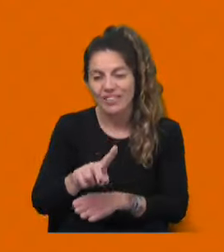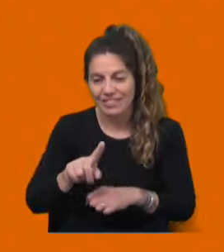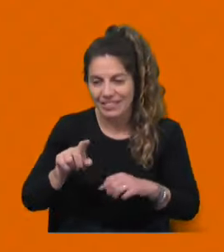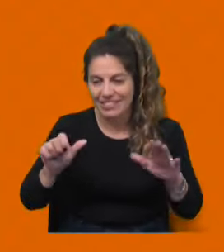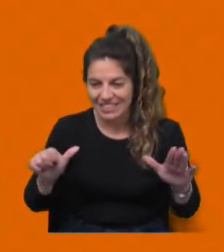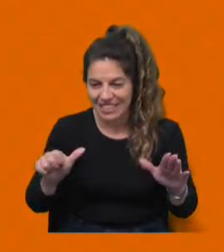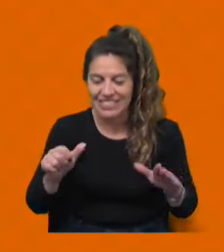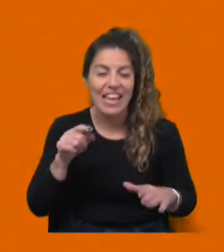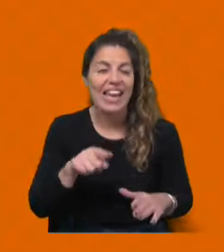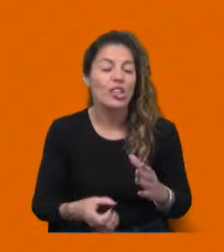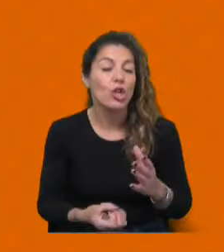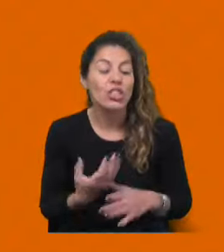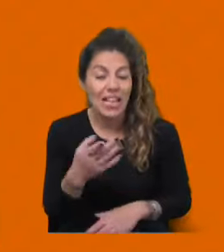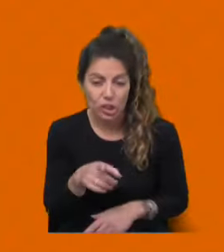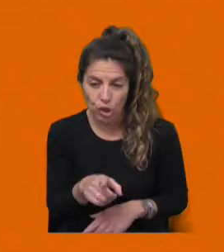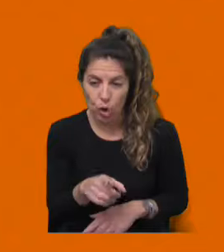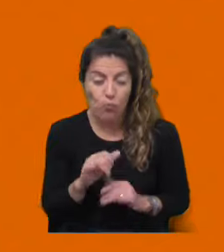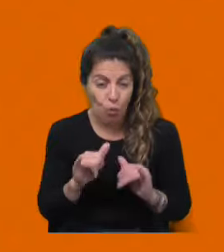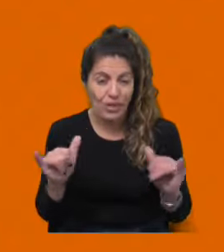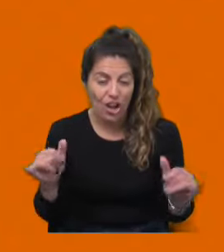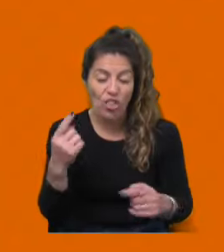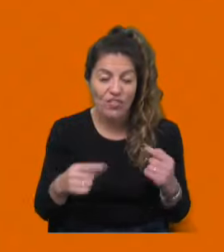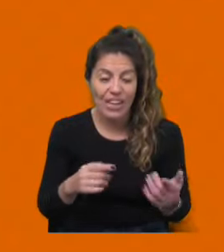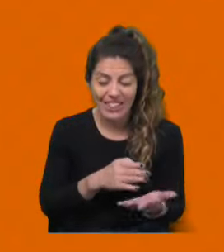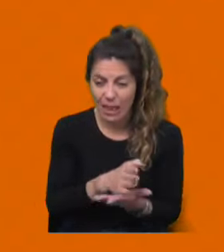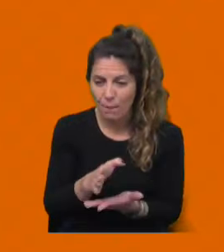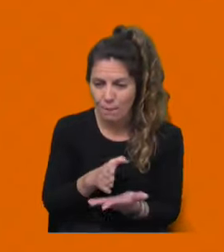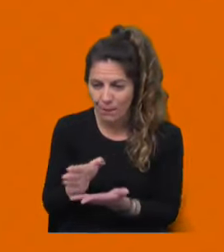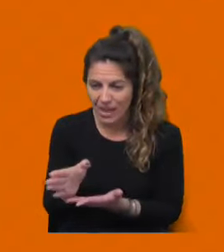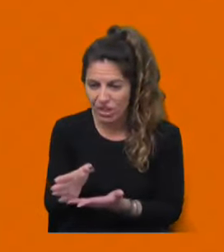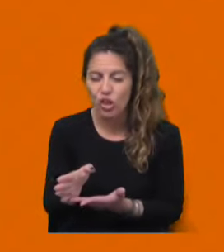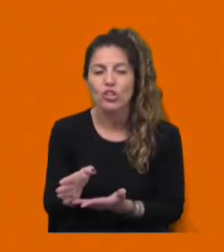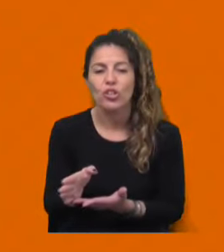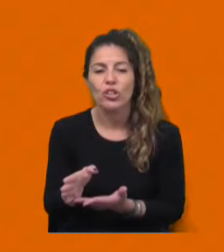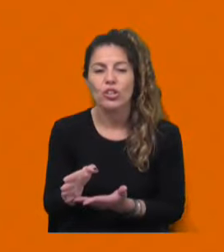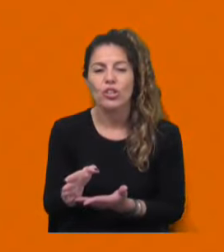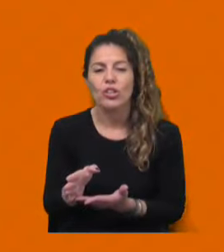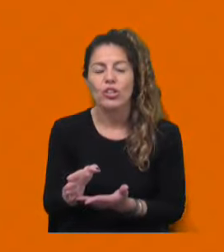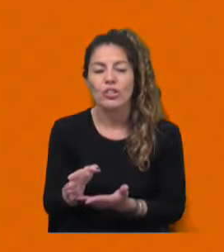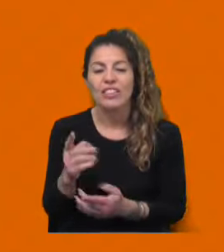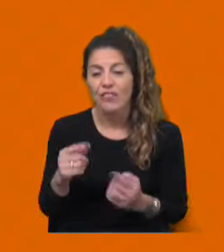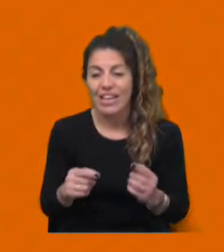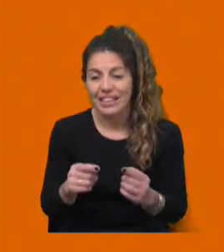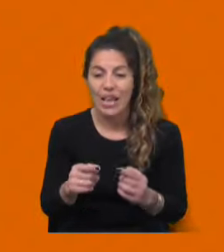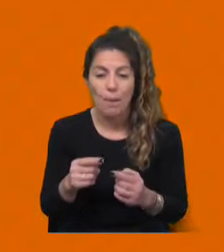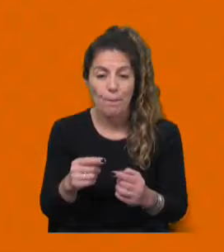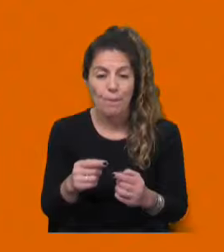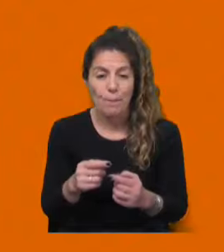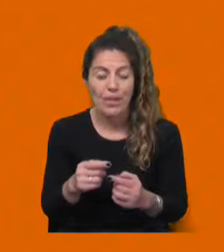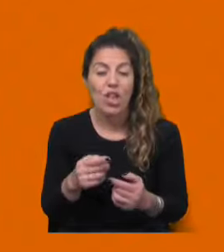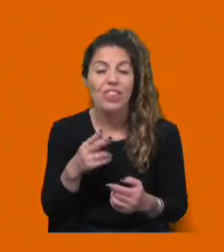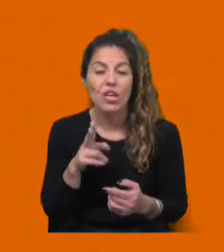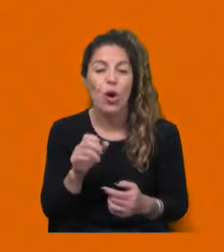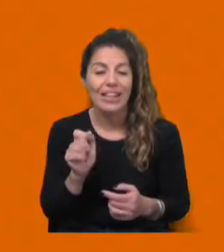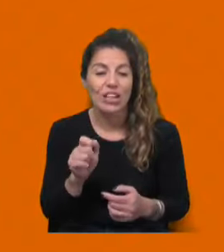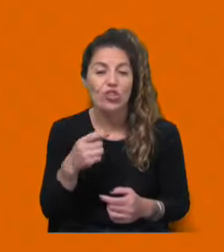Esto salió publicado en diferentes medios, entre ellos Montevideo Portal y El Espectador. Cito las fuentes porque